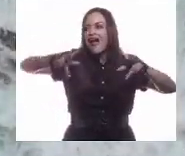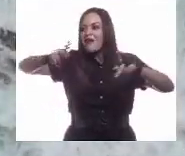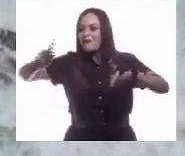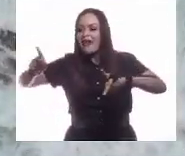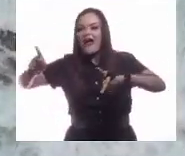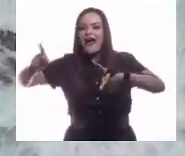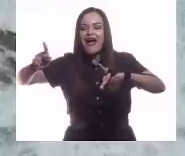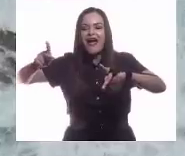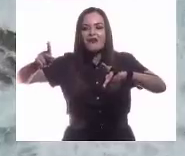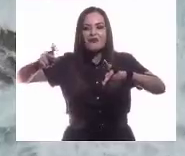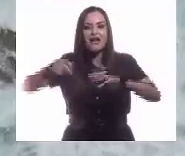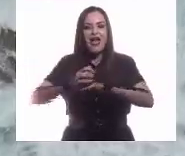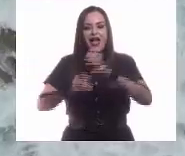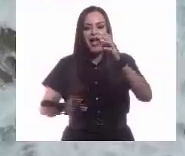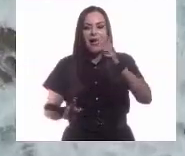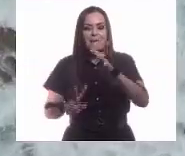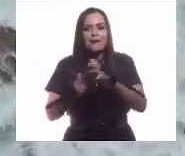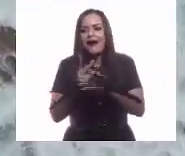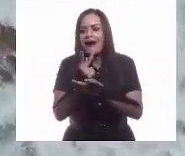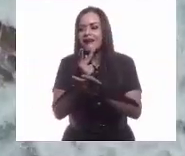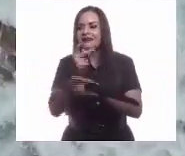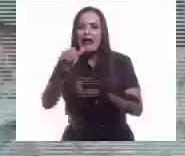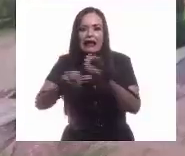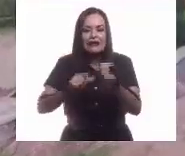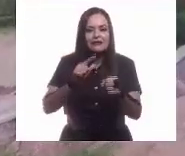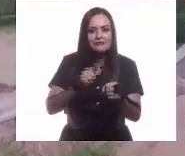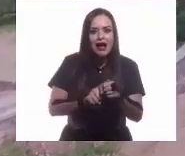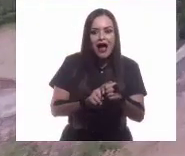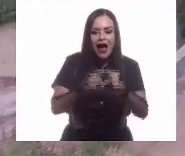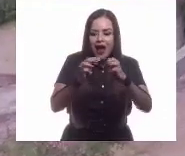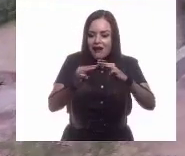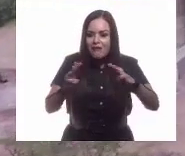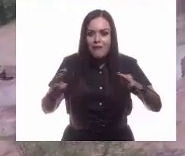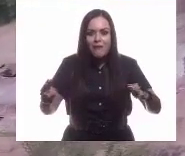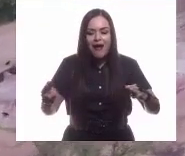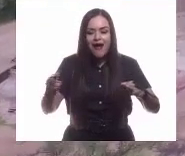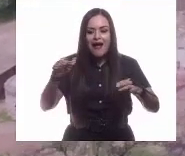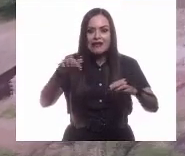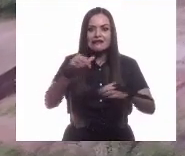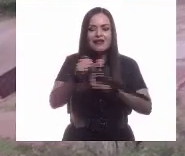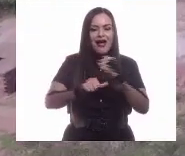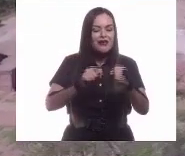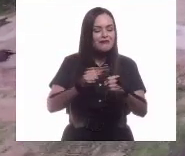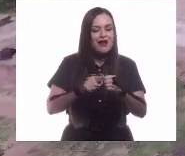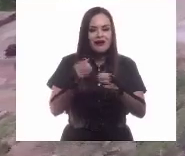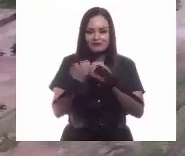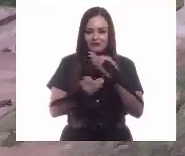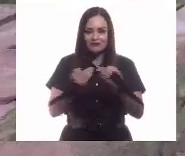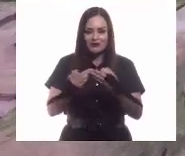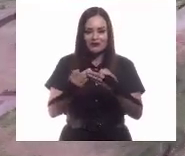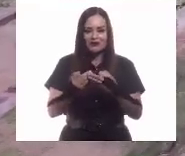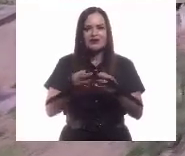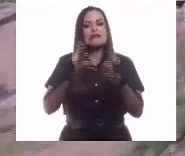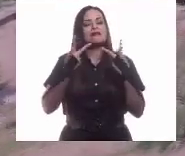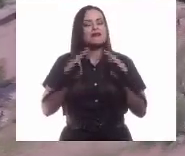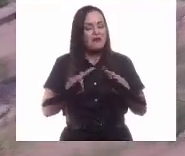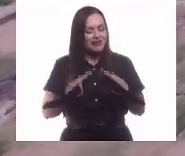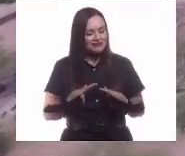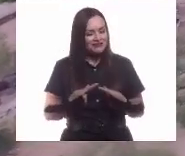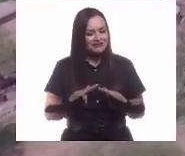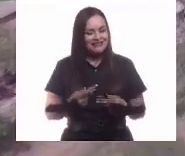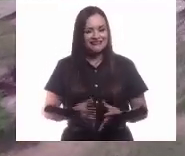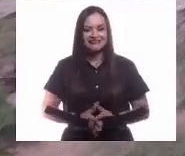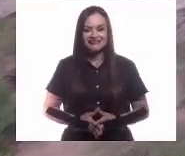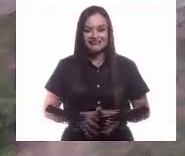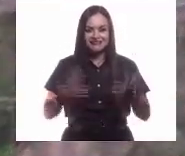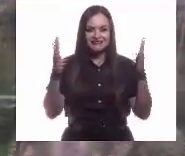flora, por su fauna, por la riqueza de sus mares, pero sobre todo por su gente.